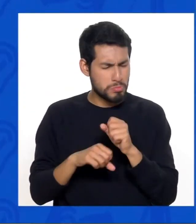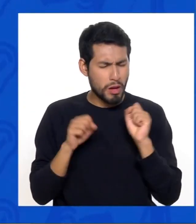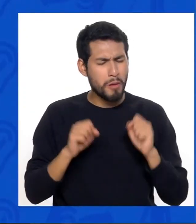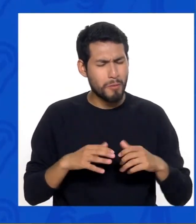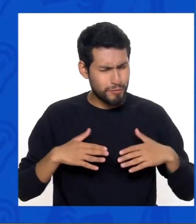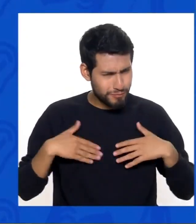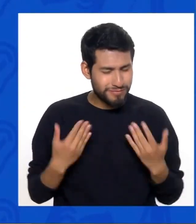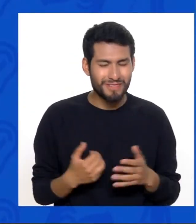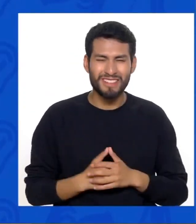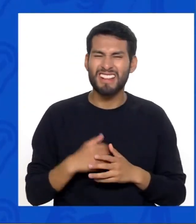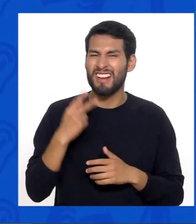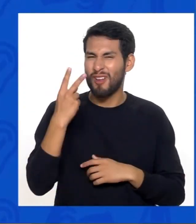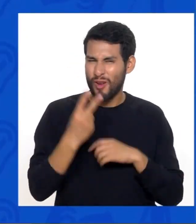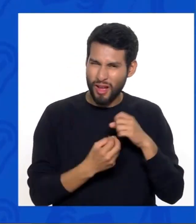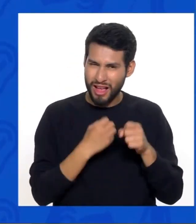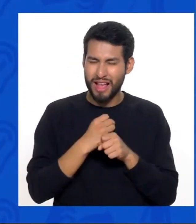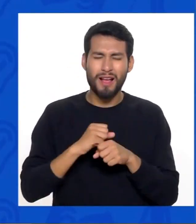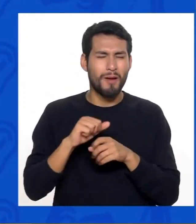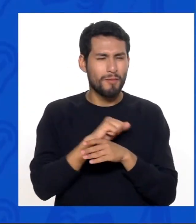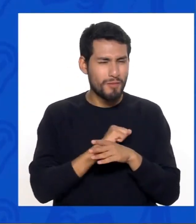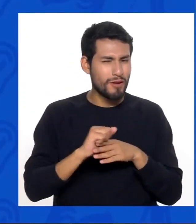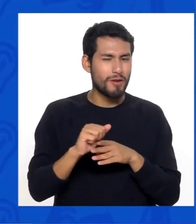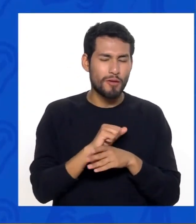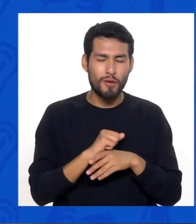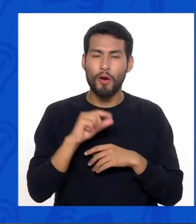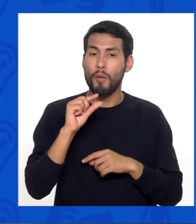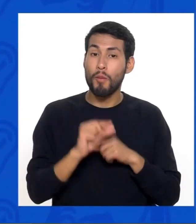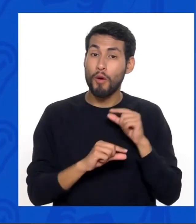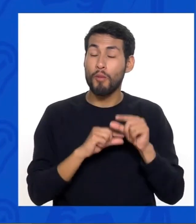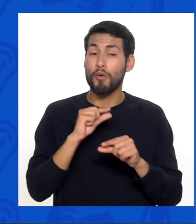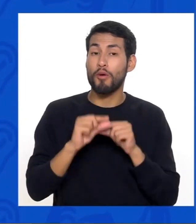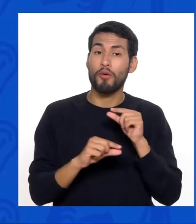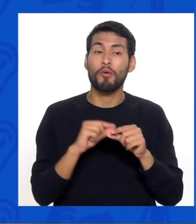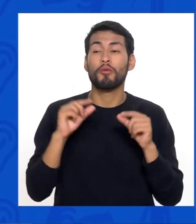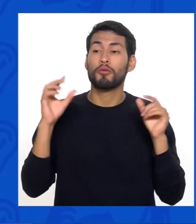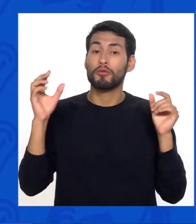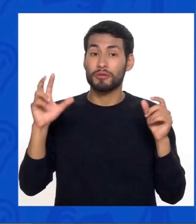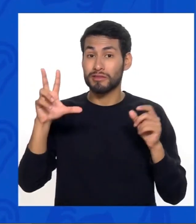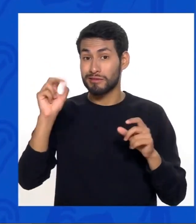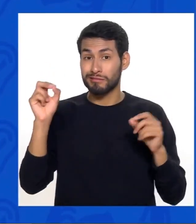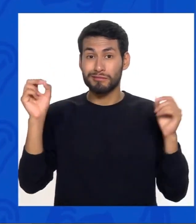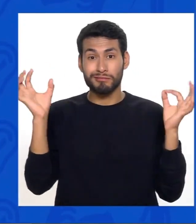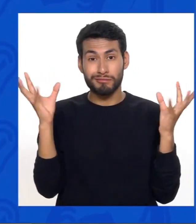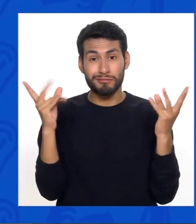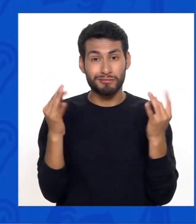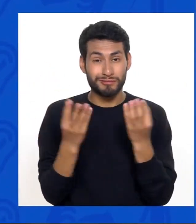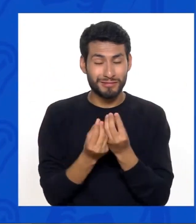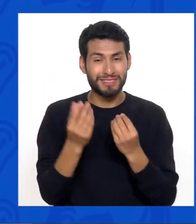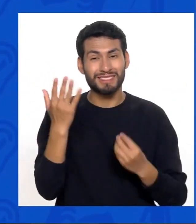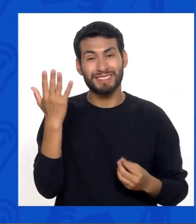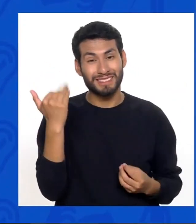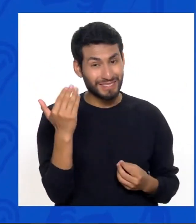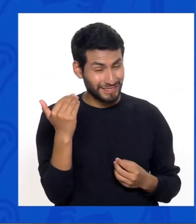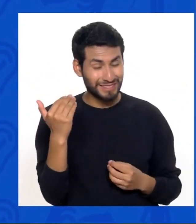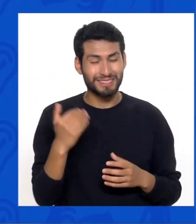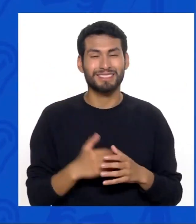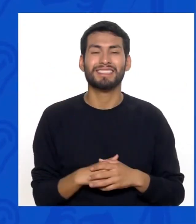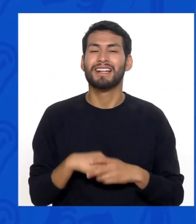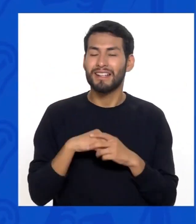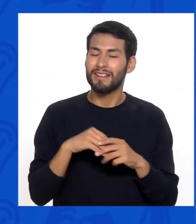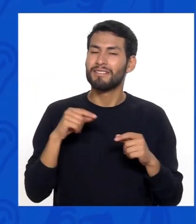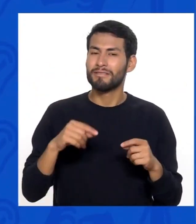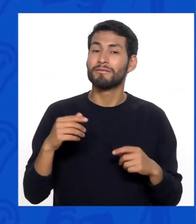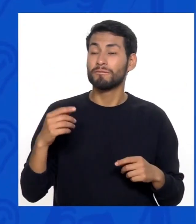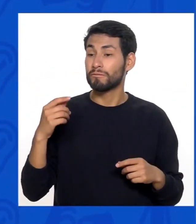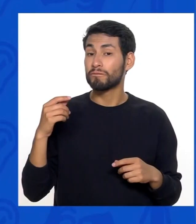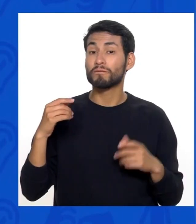un ensayo de 2 años y así poco a poco se redujo la banda a 15 músicos. Hemos ido